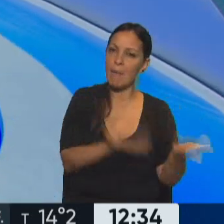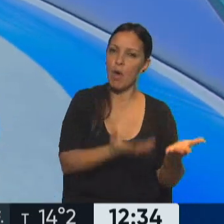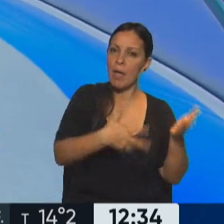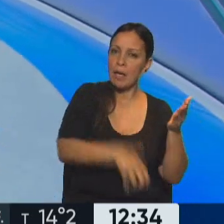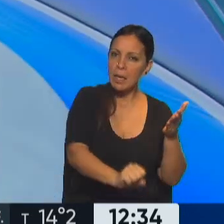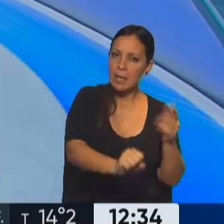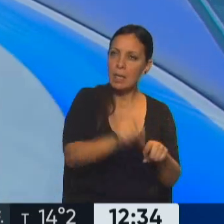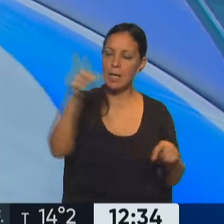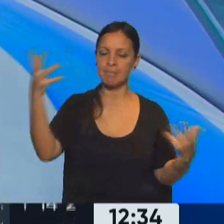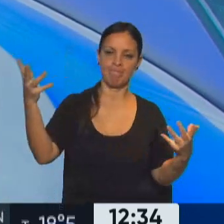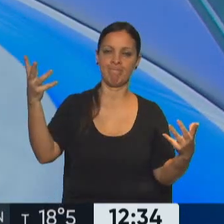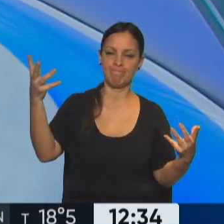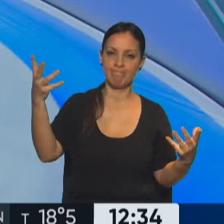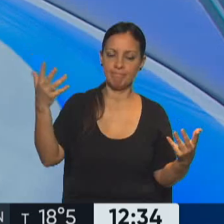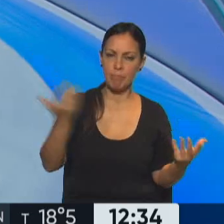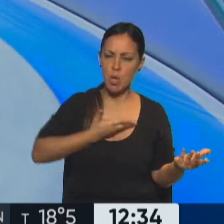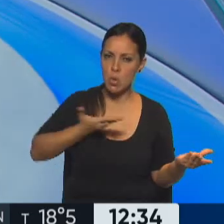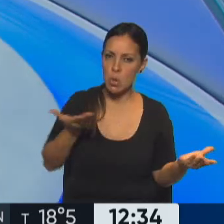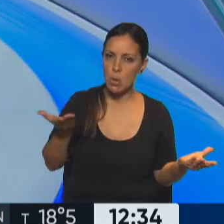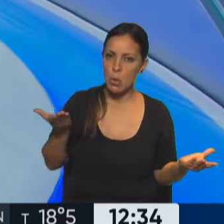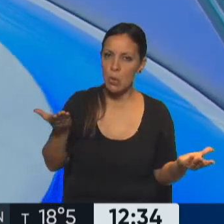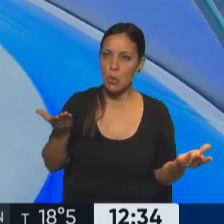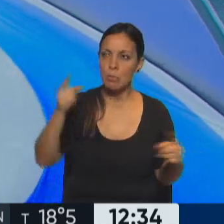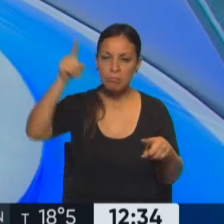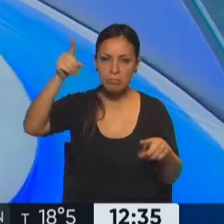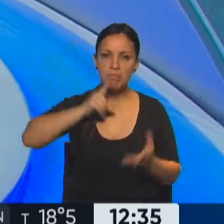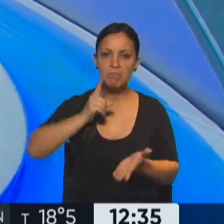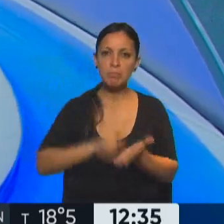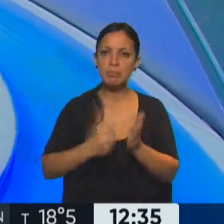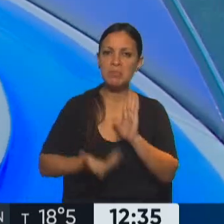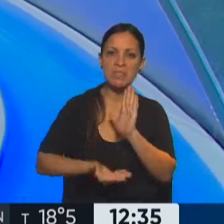del embarazo, que nos inquieta, ¿no? Esto de, eliminar la